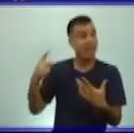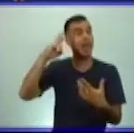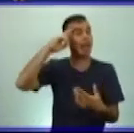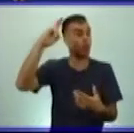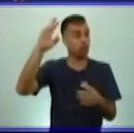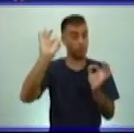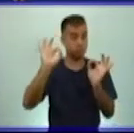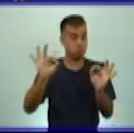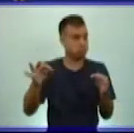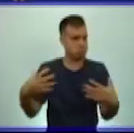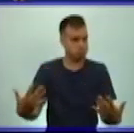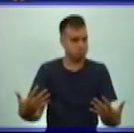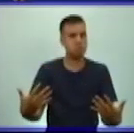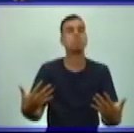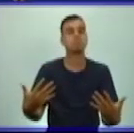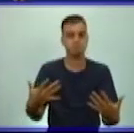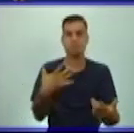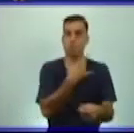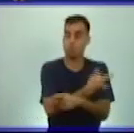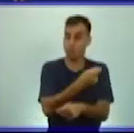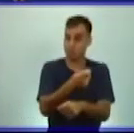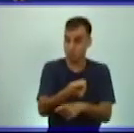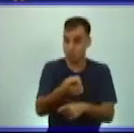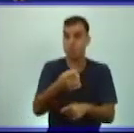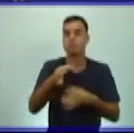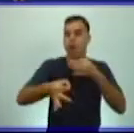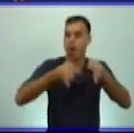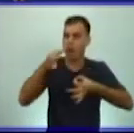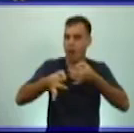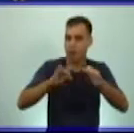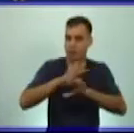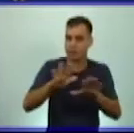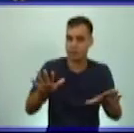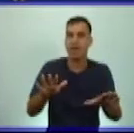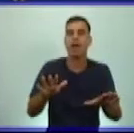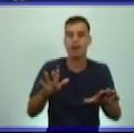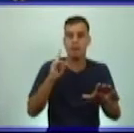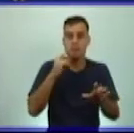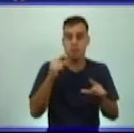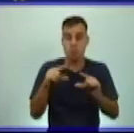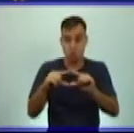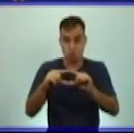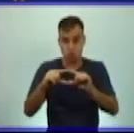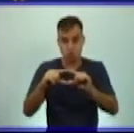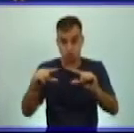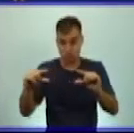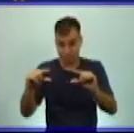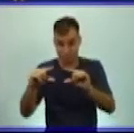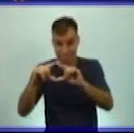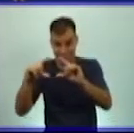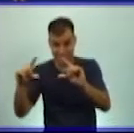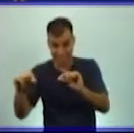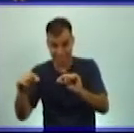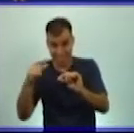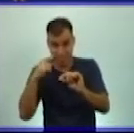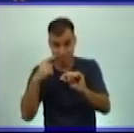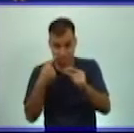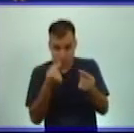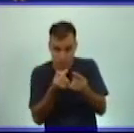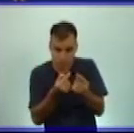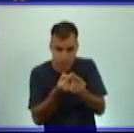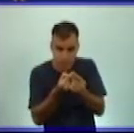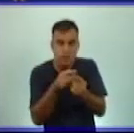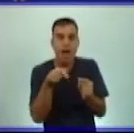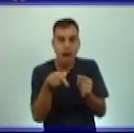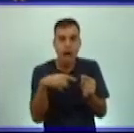siguiente. Los docentes les comentamos, la proximidad del imán determina variación de flujo